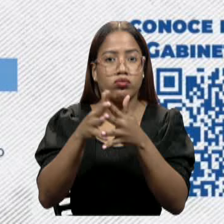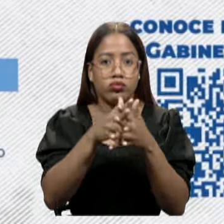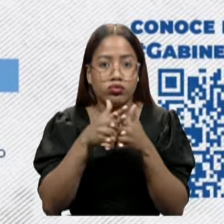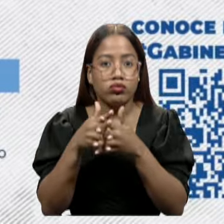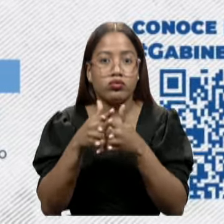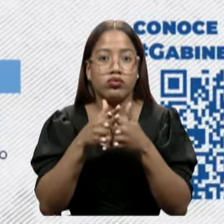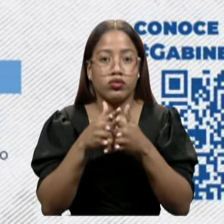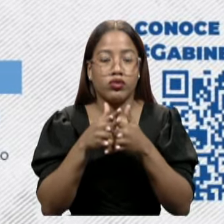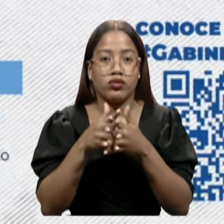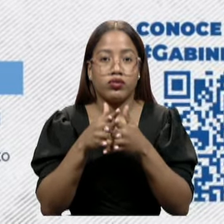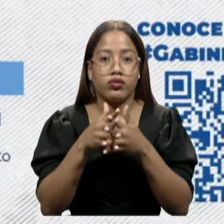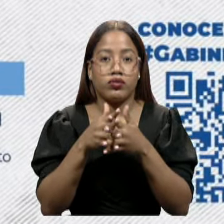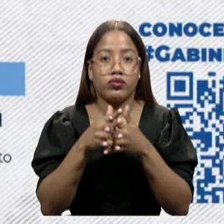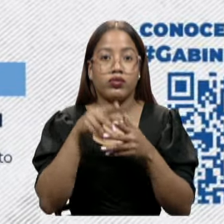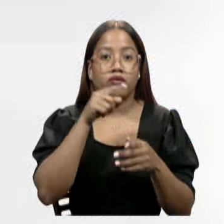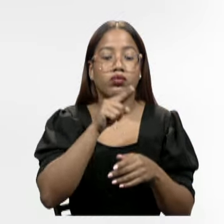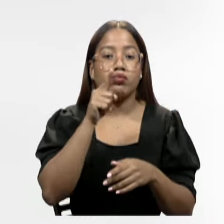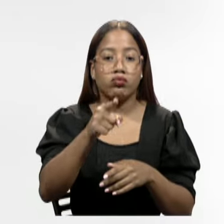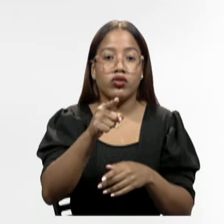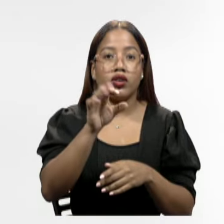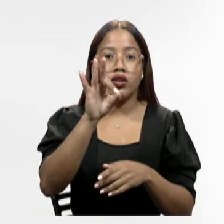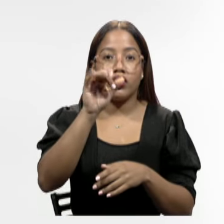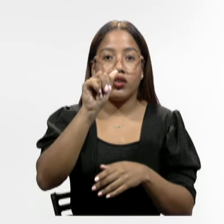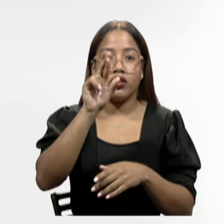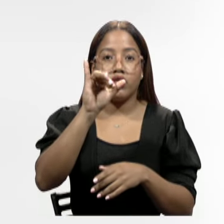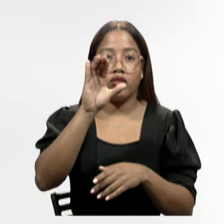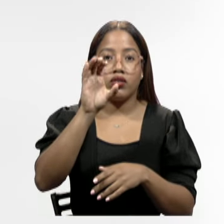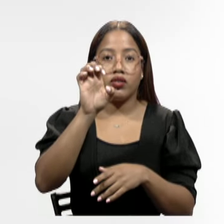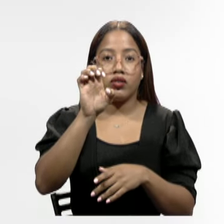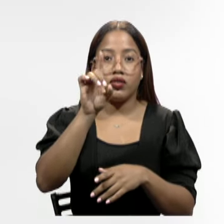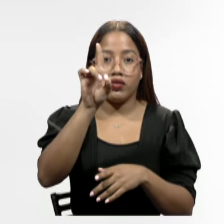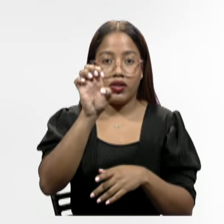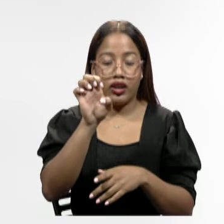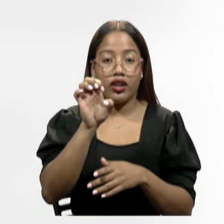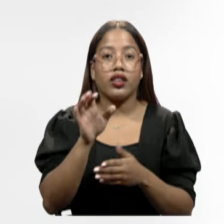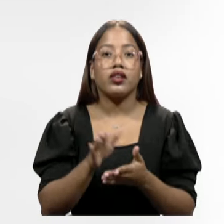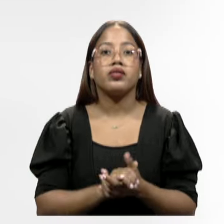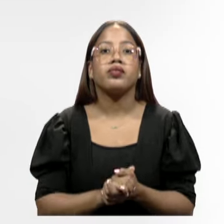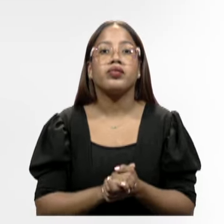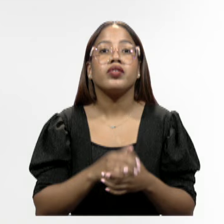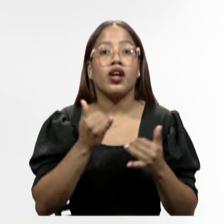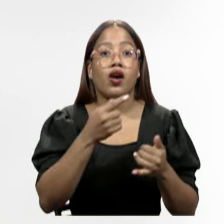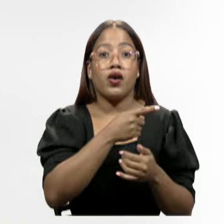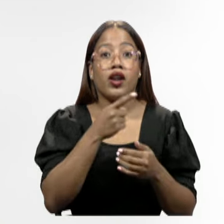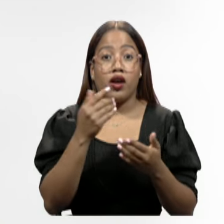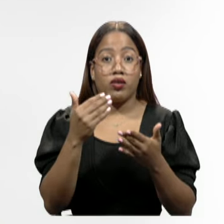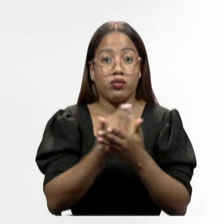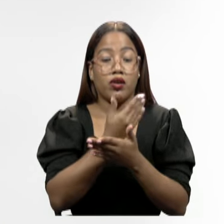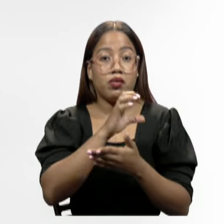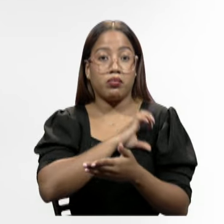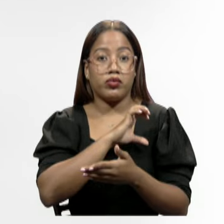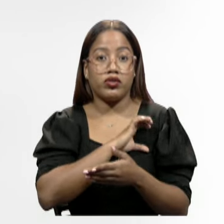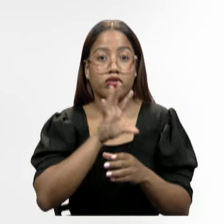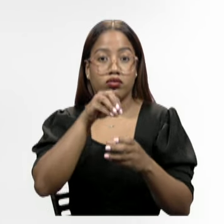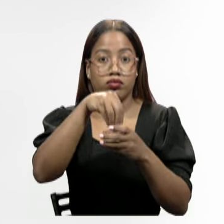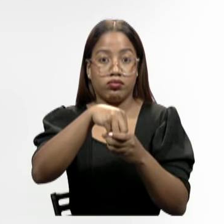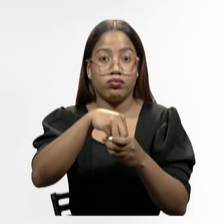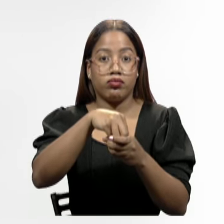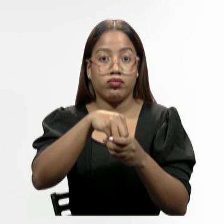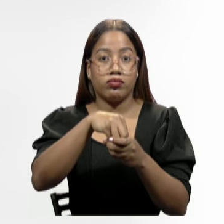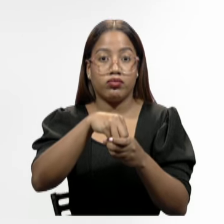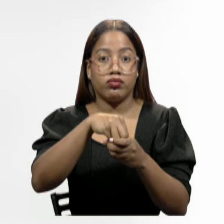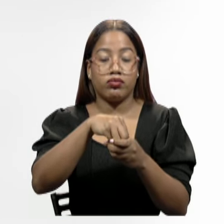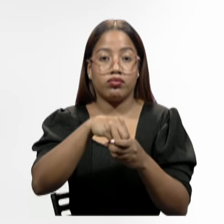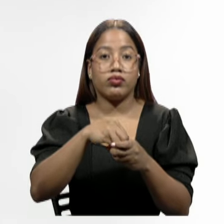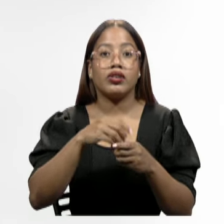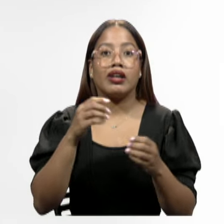El mandatario designó a Farideh Raful, actual senadora, como nueva ministra de Interior y Policía, mientras que en el Consulado Dominicano en la